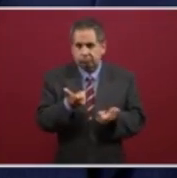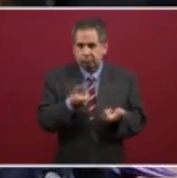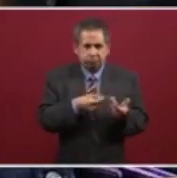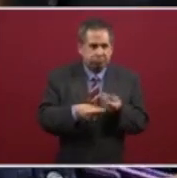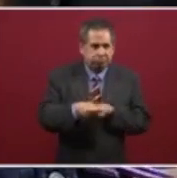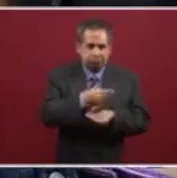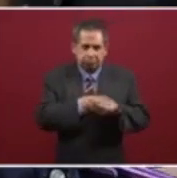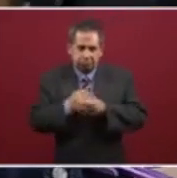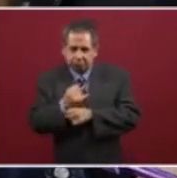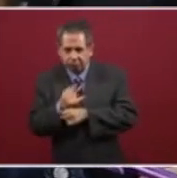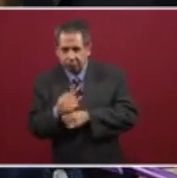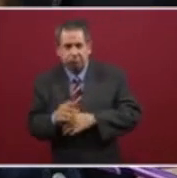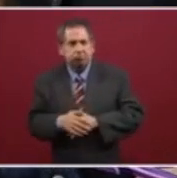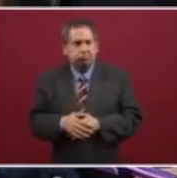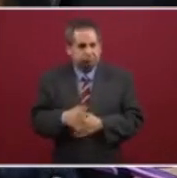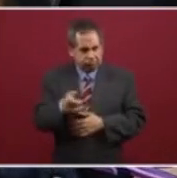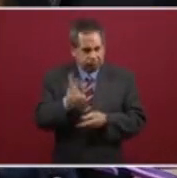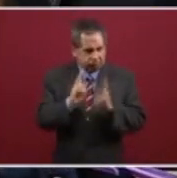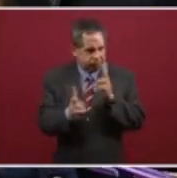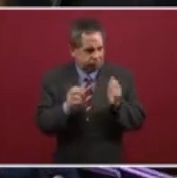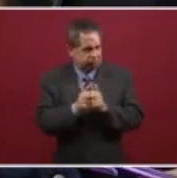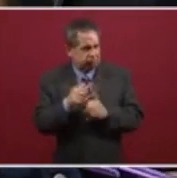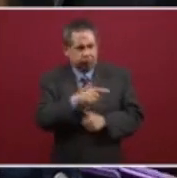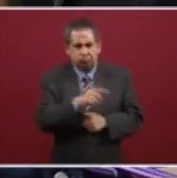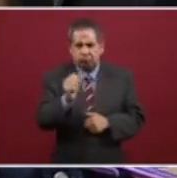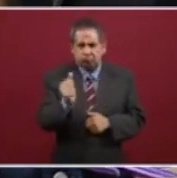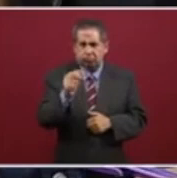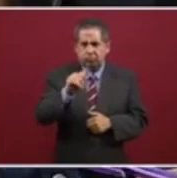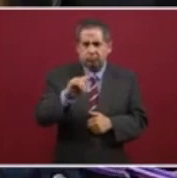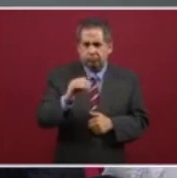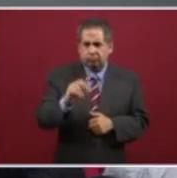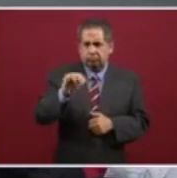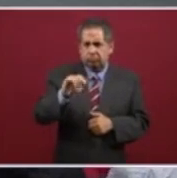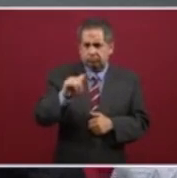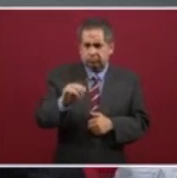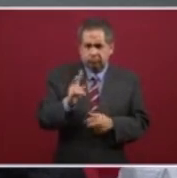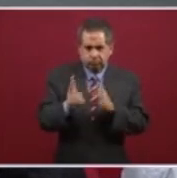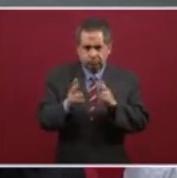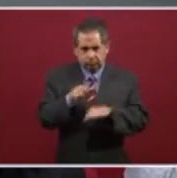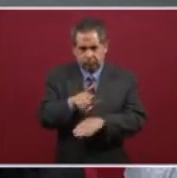movimientos. ¿Ya ha platicado con Santiago Nieto sobre este caso?